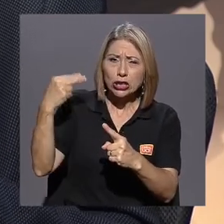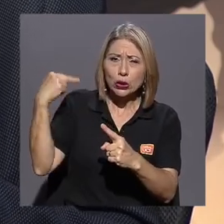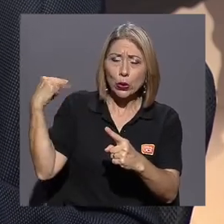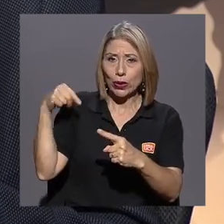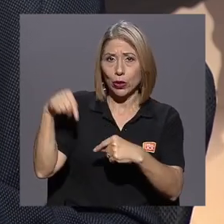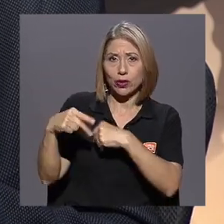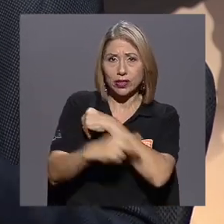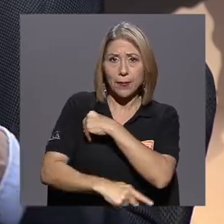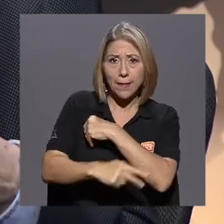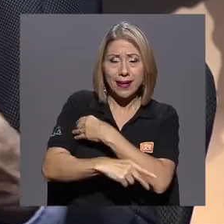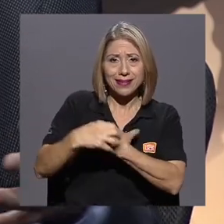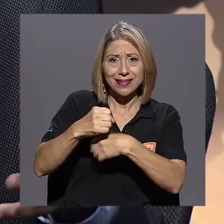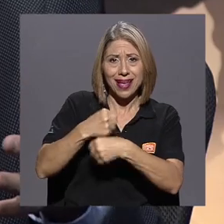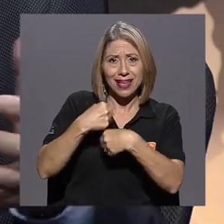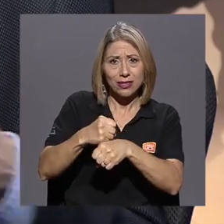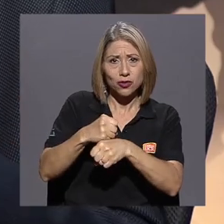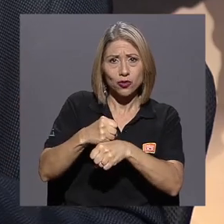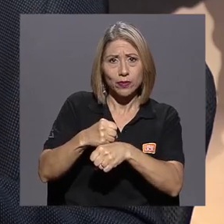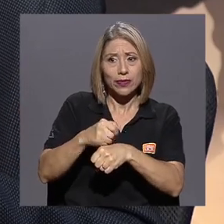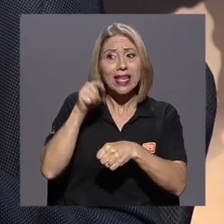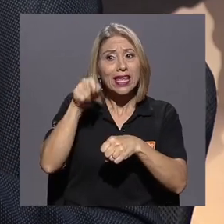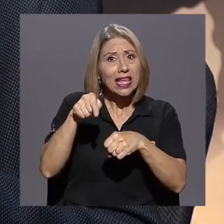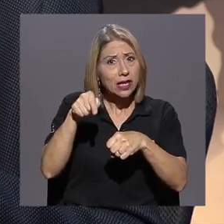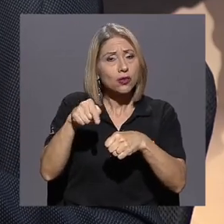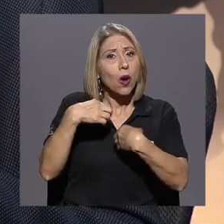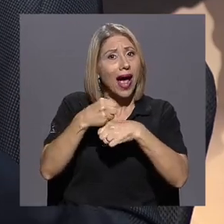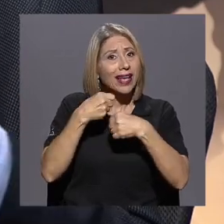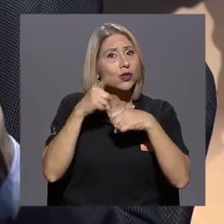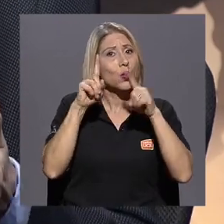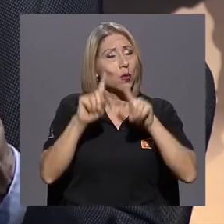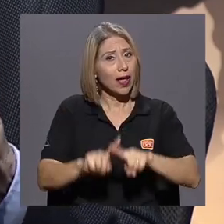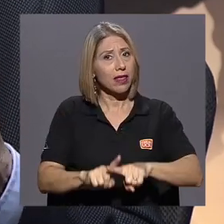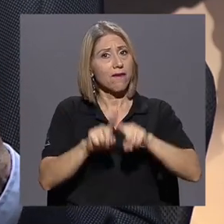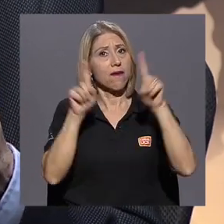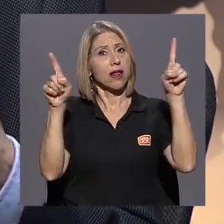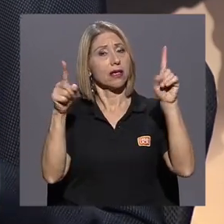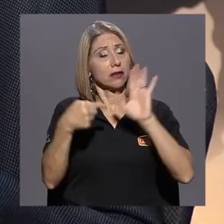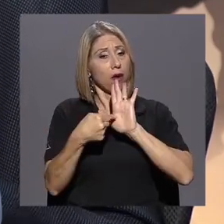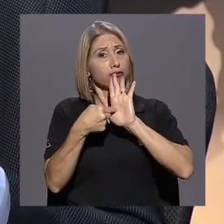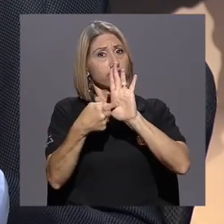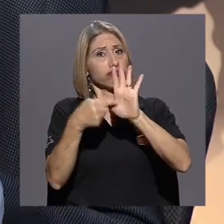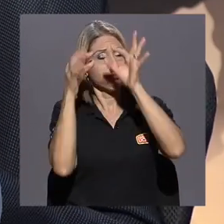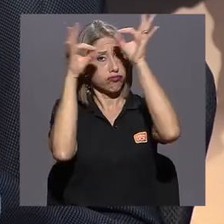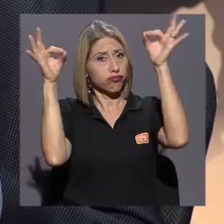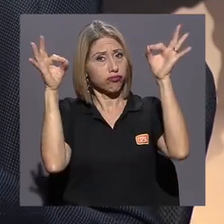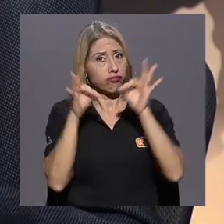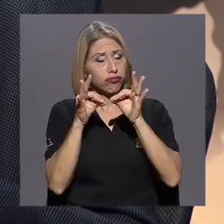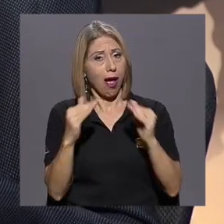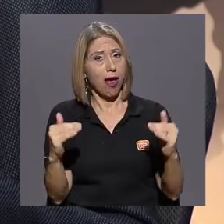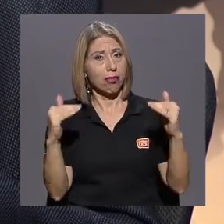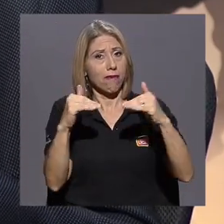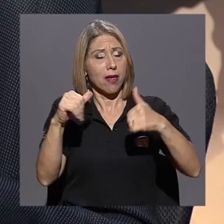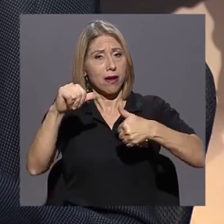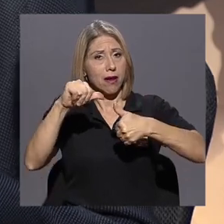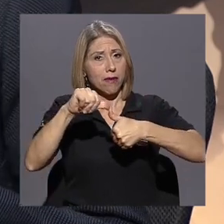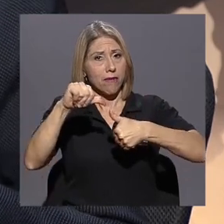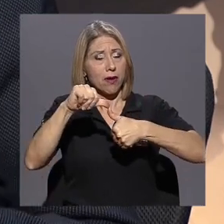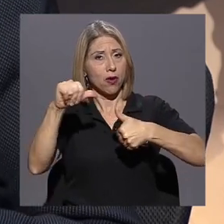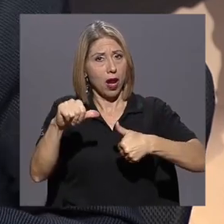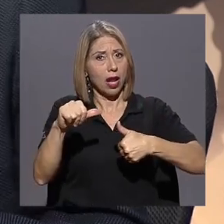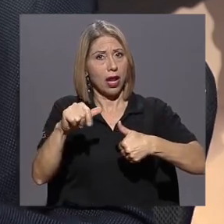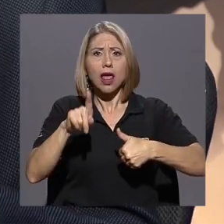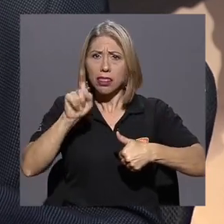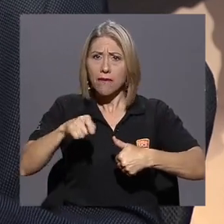alguna, y que lo ha distinguido en el contexto regional, y yo creo que eso debe ser